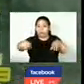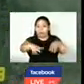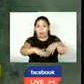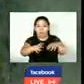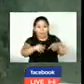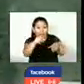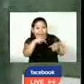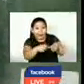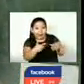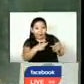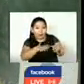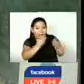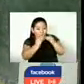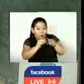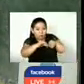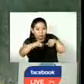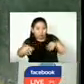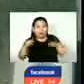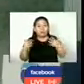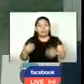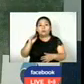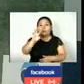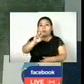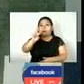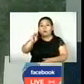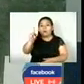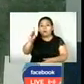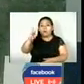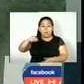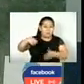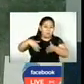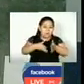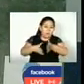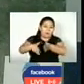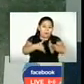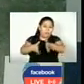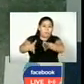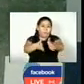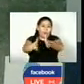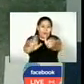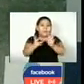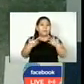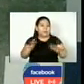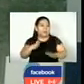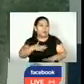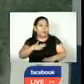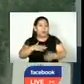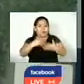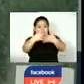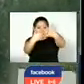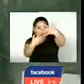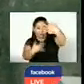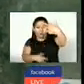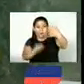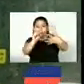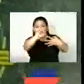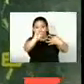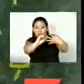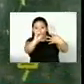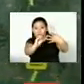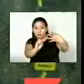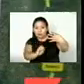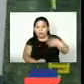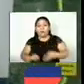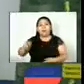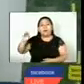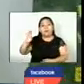bombeo 3 42 kilómetros de recorrido y los tenemos desglosado en porcentajes en